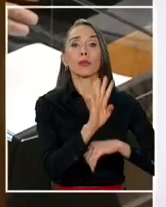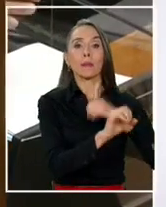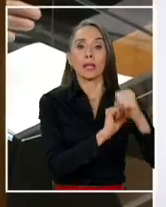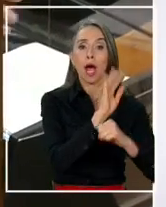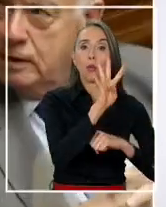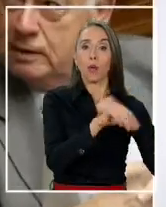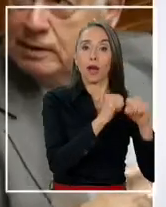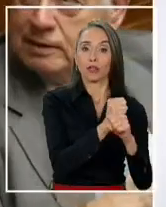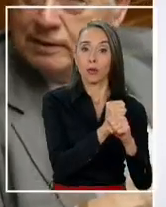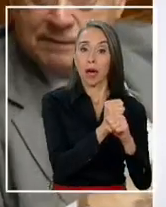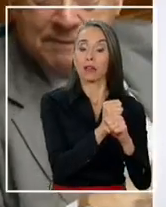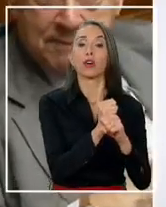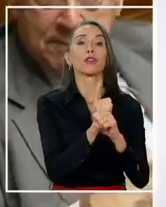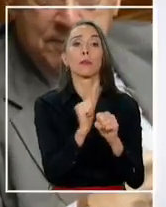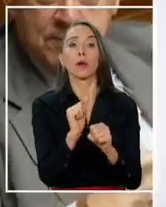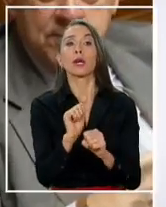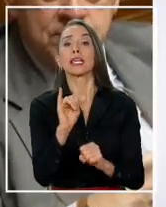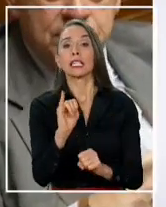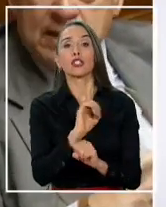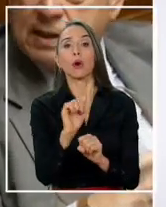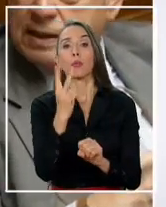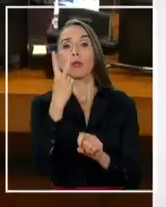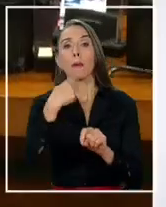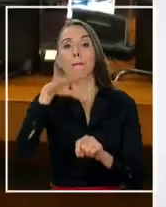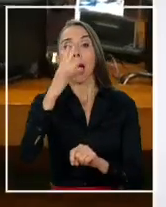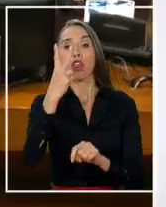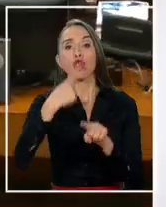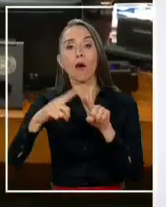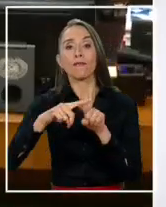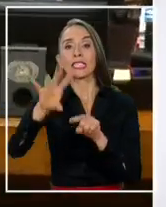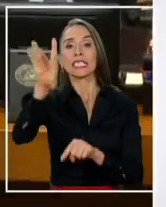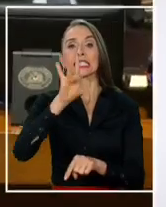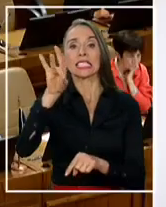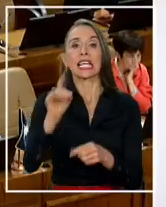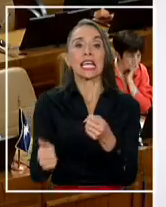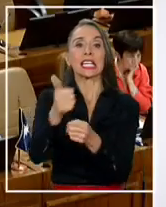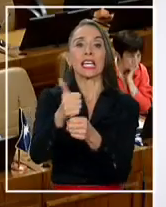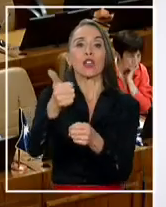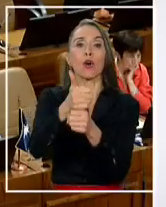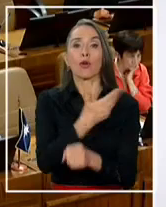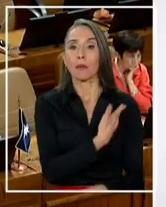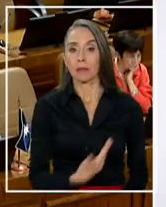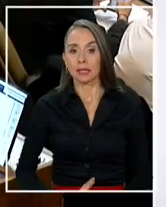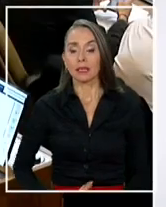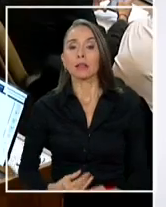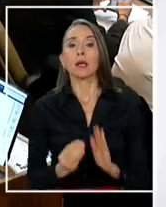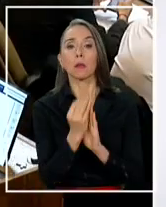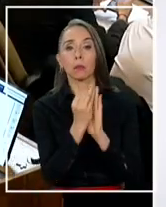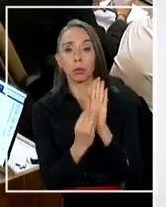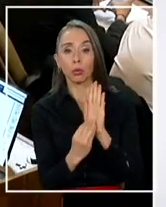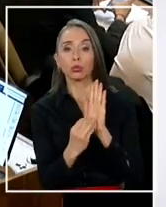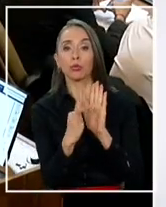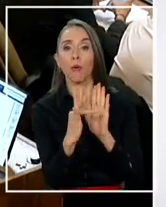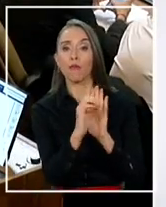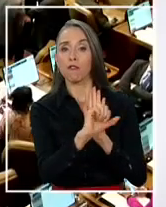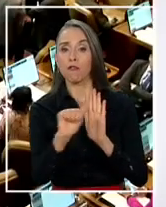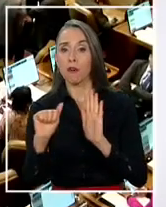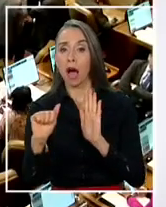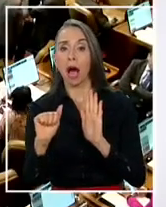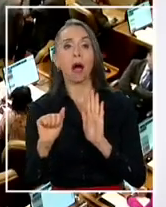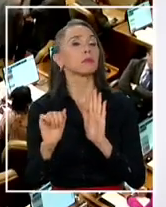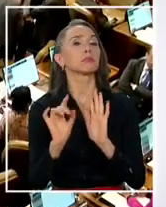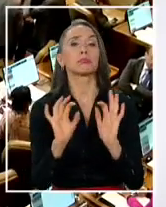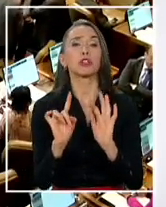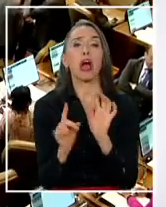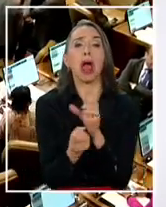puede ejercer más de 2 veces el cargo. También se incluyeron las Fuerzas Armadas en este capítulo y a grandes rasgos sin ninguna